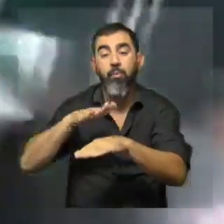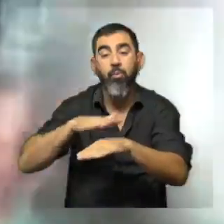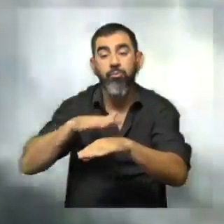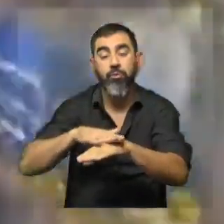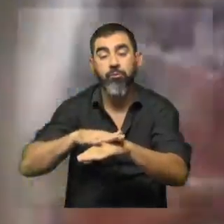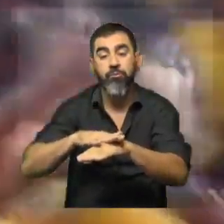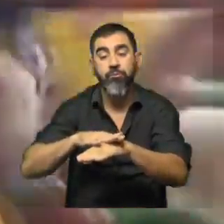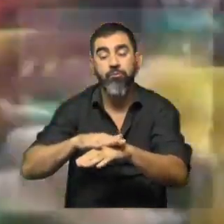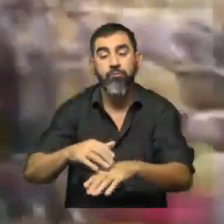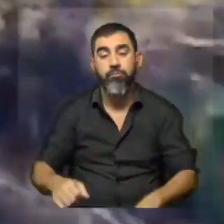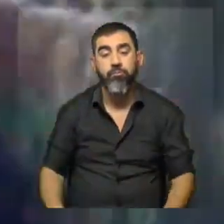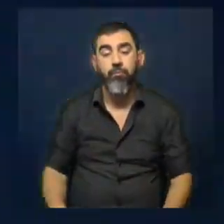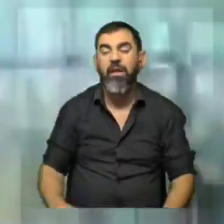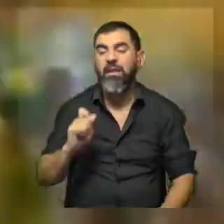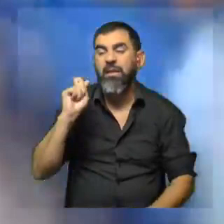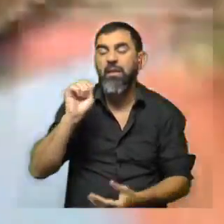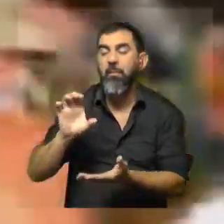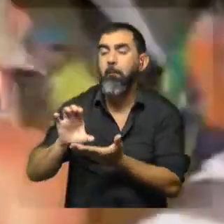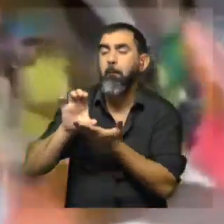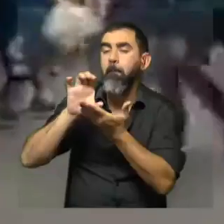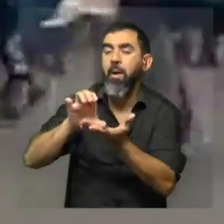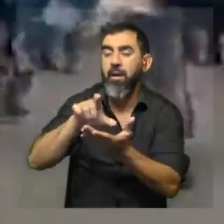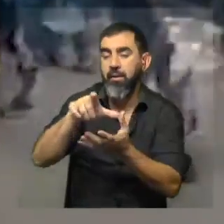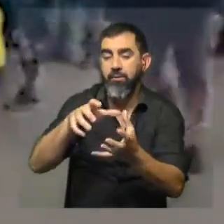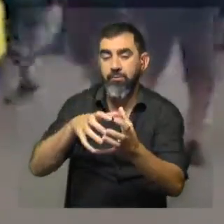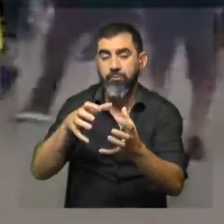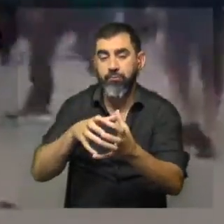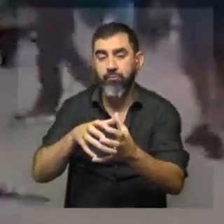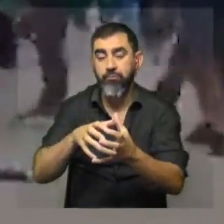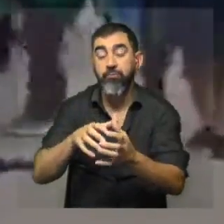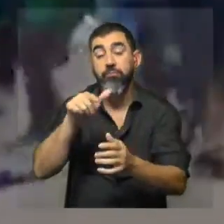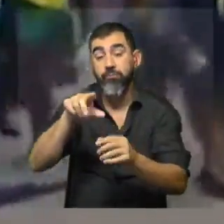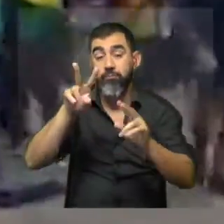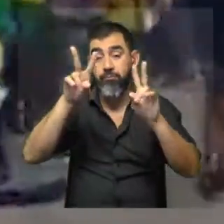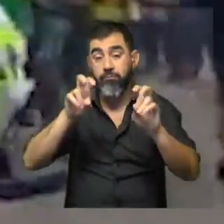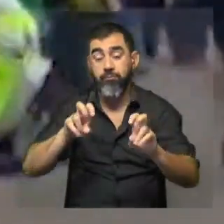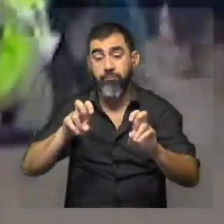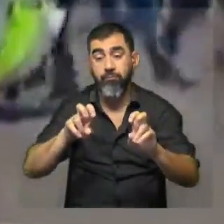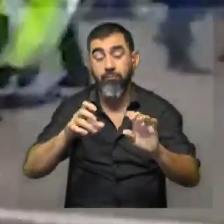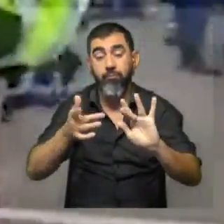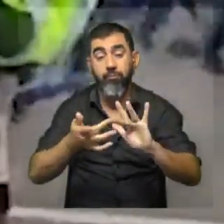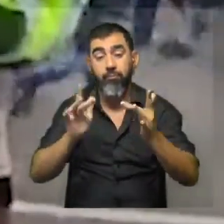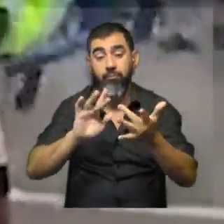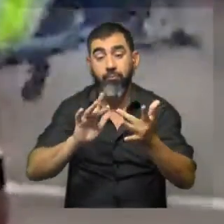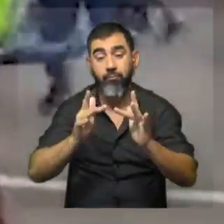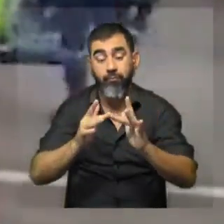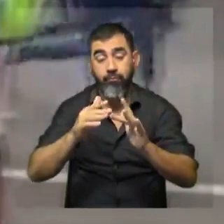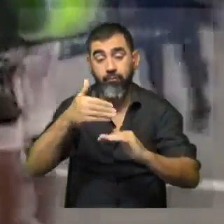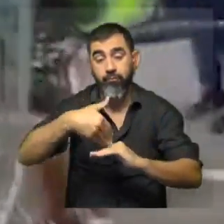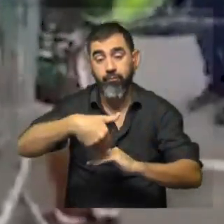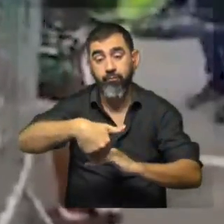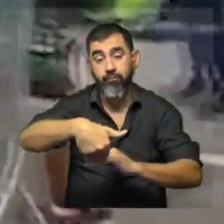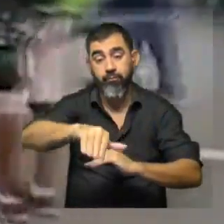Decía, a los que financiaron. Sí. Exacto. El tema va a estar presente en la, bueno, los contactos que vamos a tener